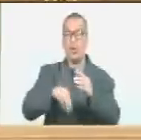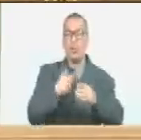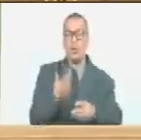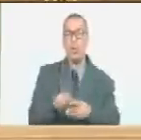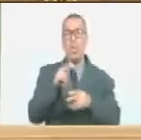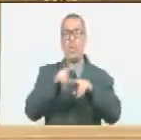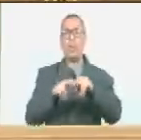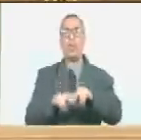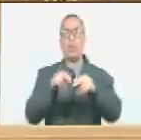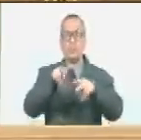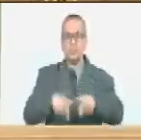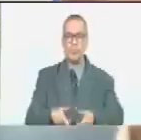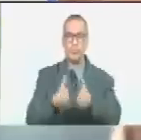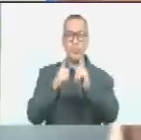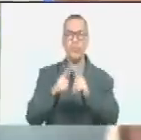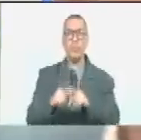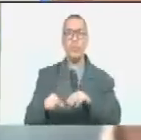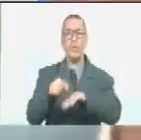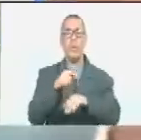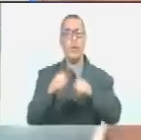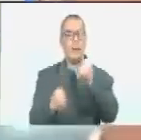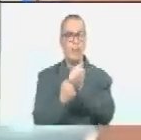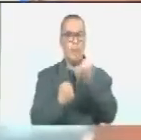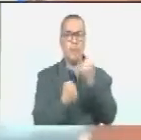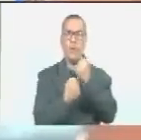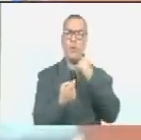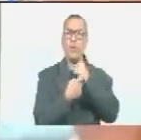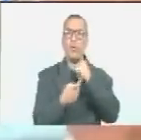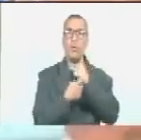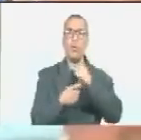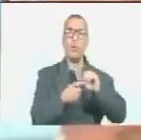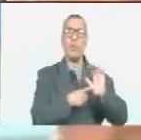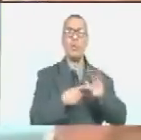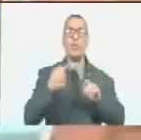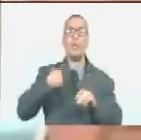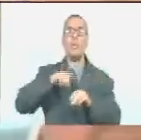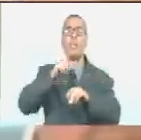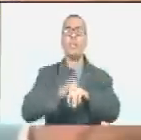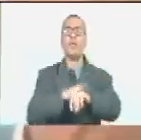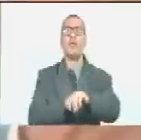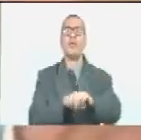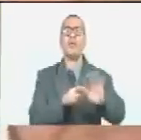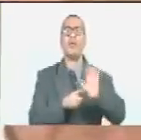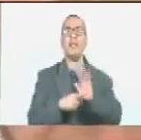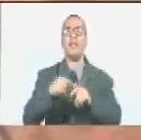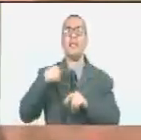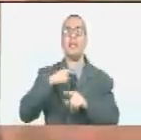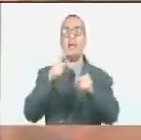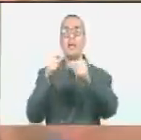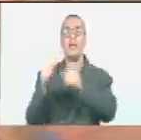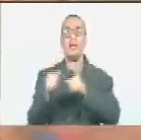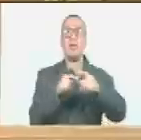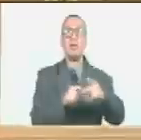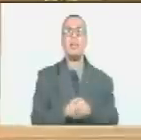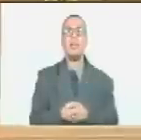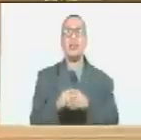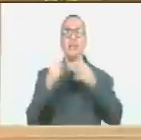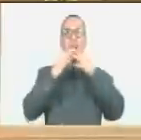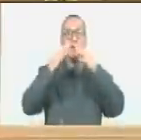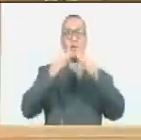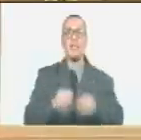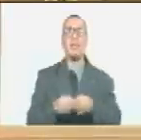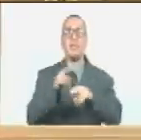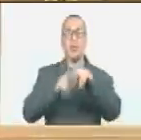con equipamiento urbano, con apoyo técnico, con financiamiento y con políticas económicas que garantizan que la gente